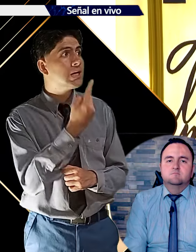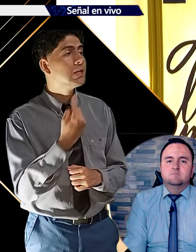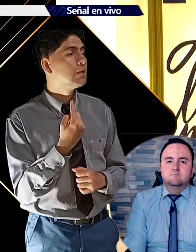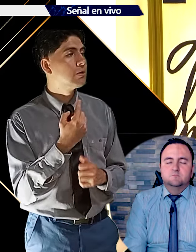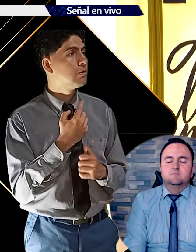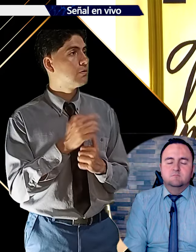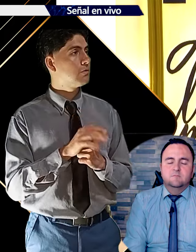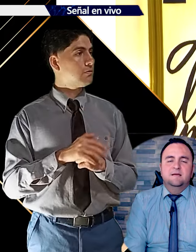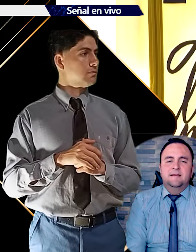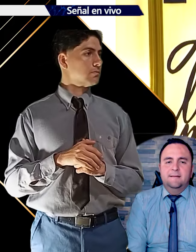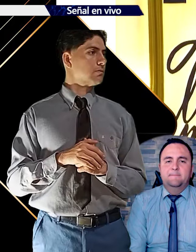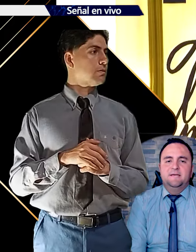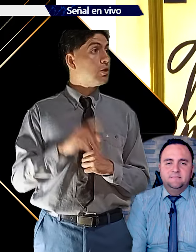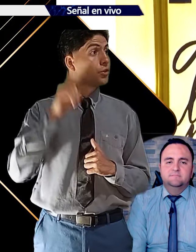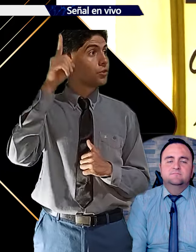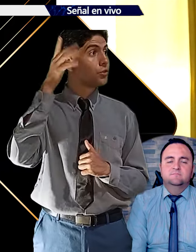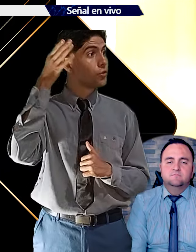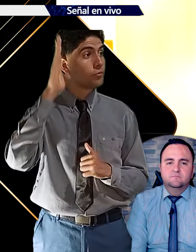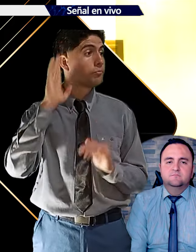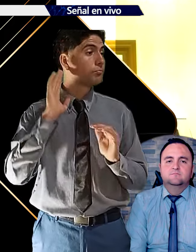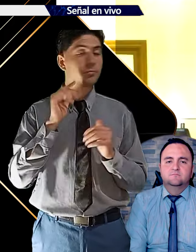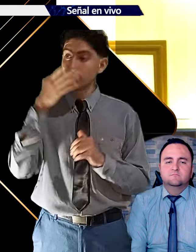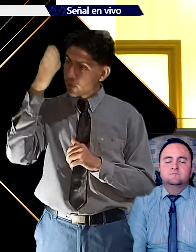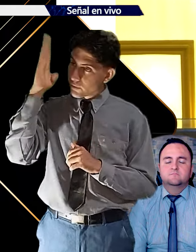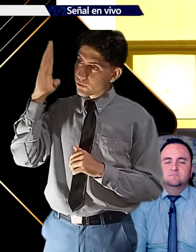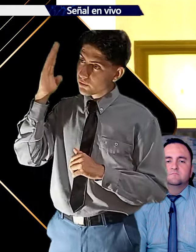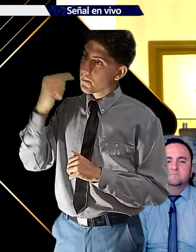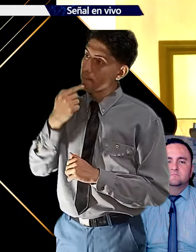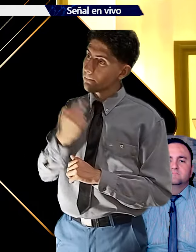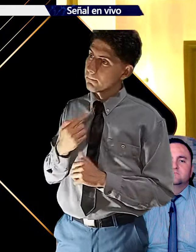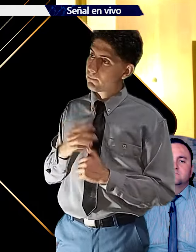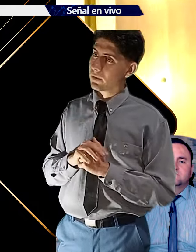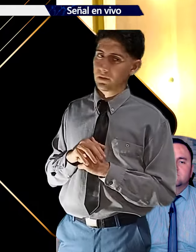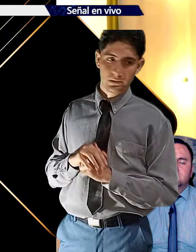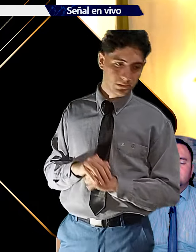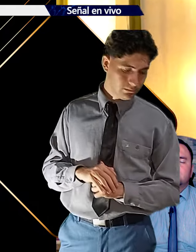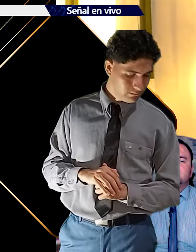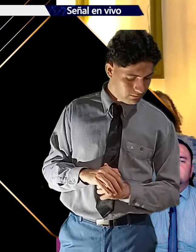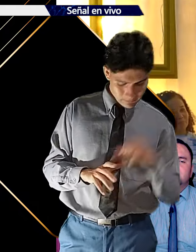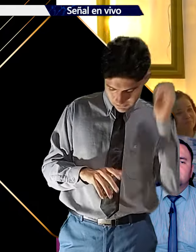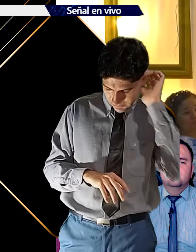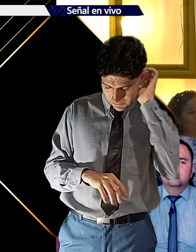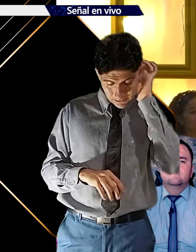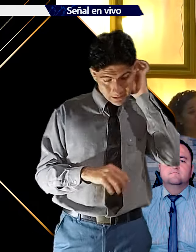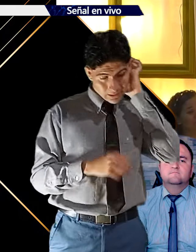chico. ¡Mami! ¿Quién le dijo? Le dije, vea, mamita, nada menos y nada más que vea.